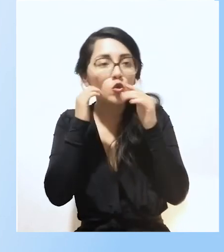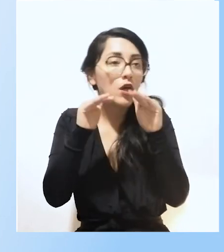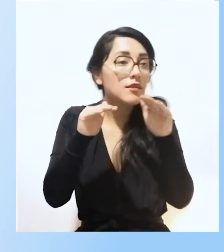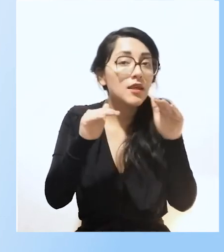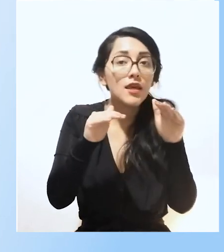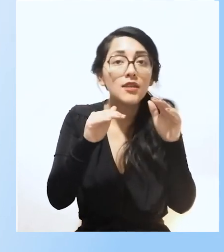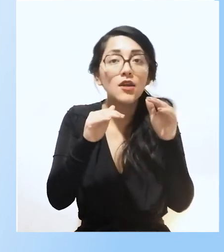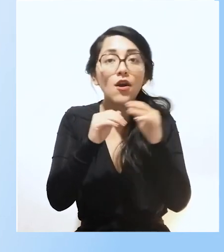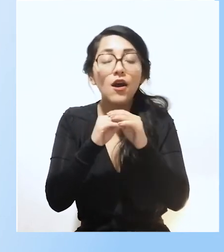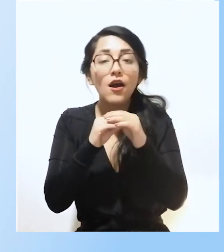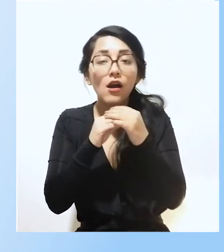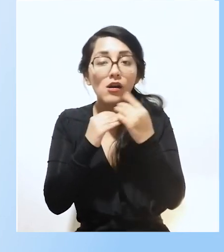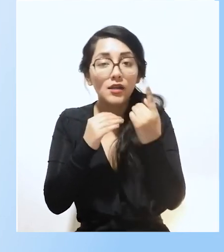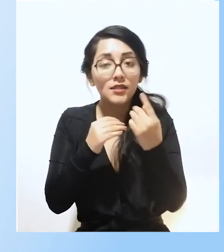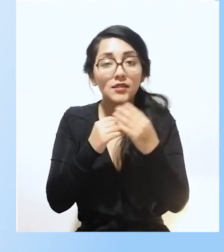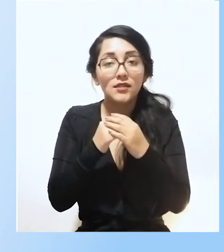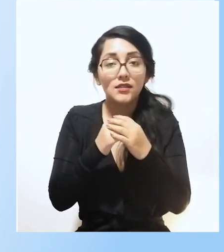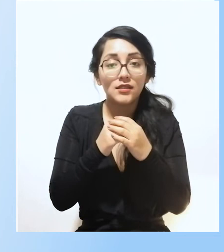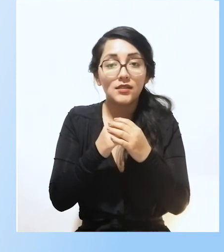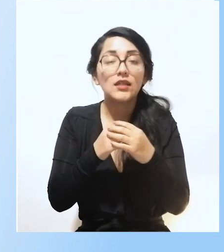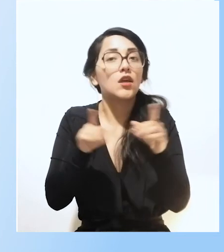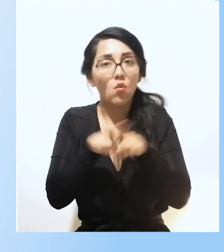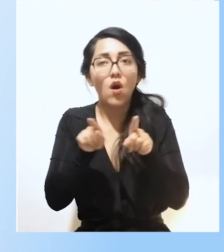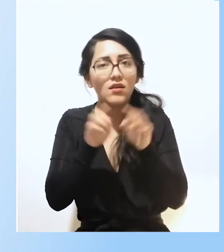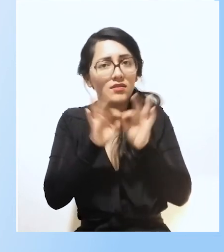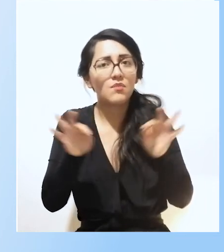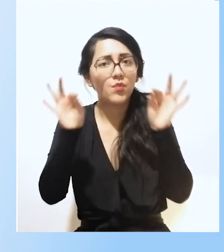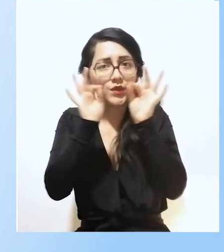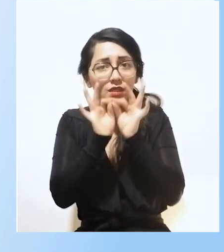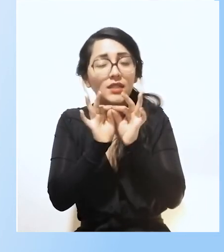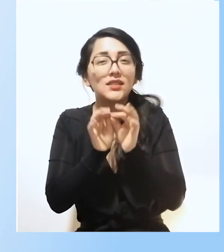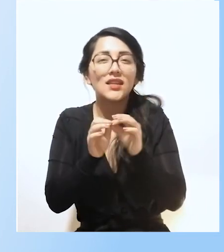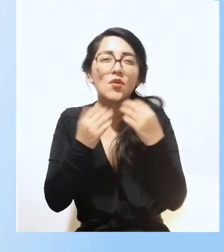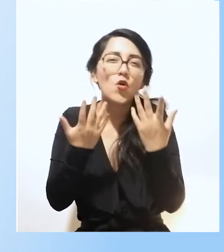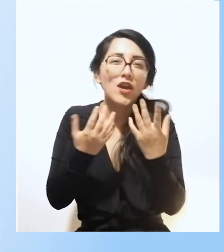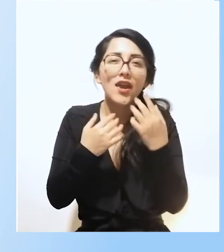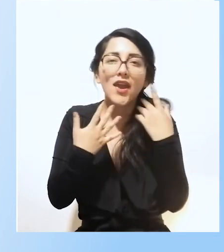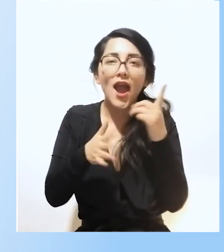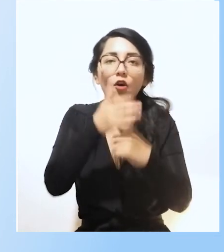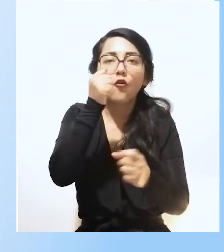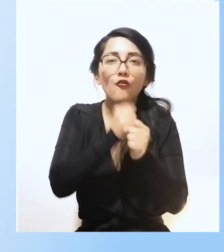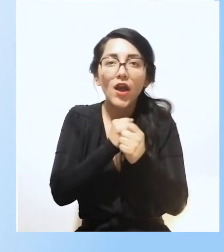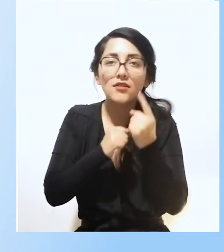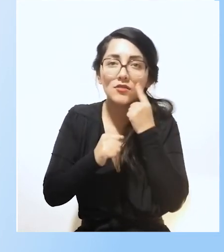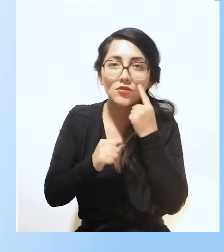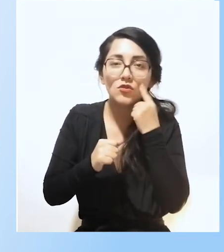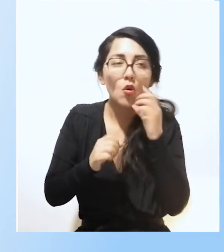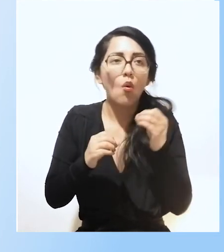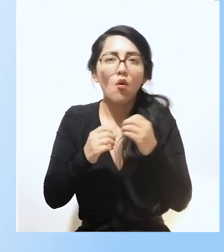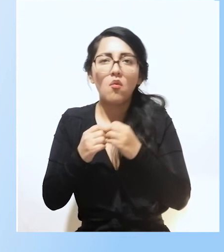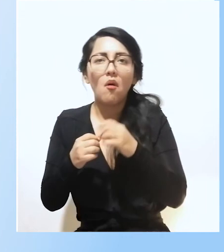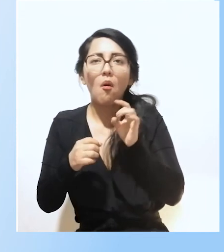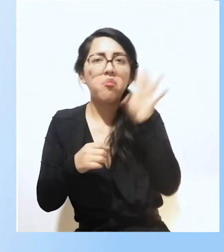alumno, siempre el mismo suele ser mejor, pueden enviarse dos también, pero lo que no puede ser es que cada día aparezca